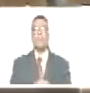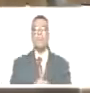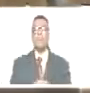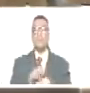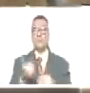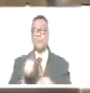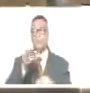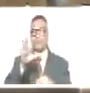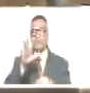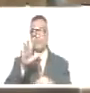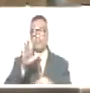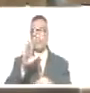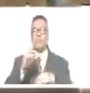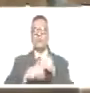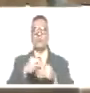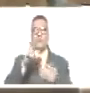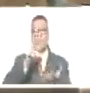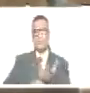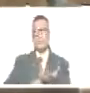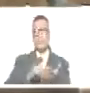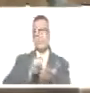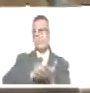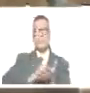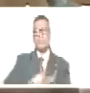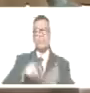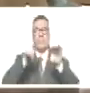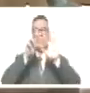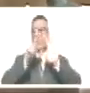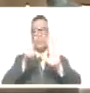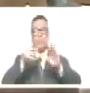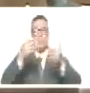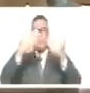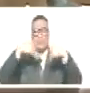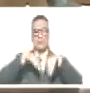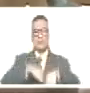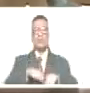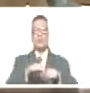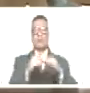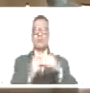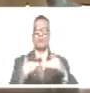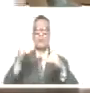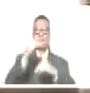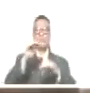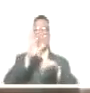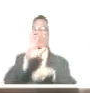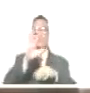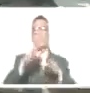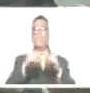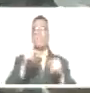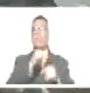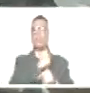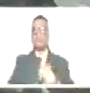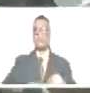se sugiere aprobar que el artículo 6 pase a ser el artículo 5. Es todo, presidente.